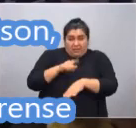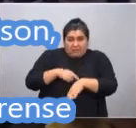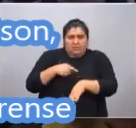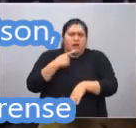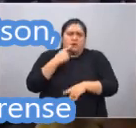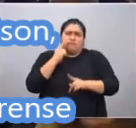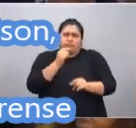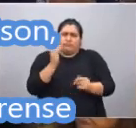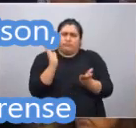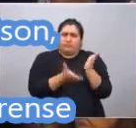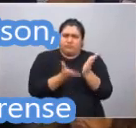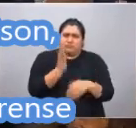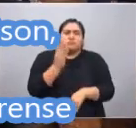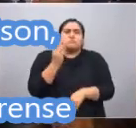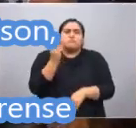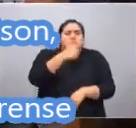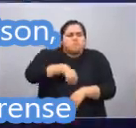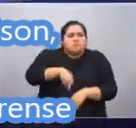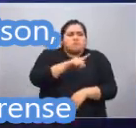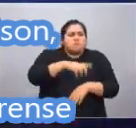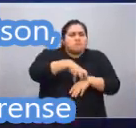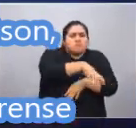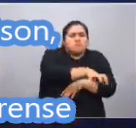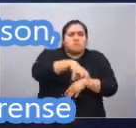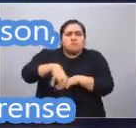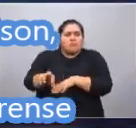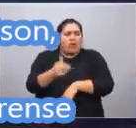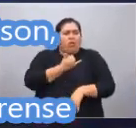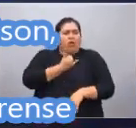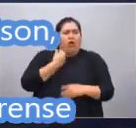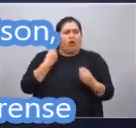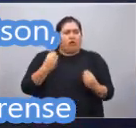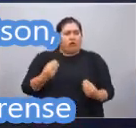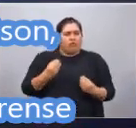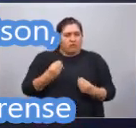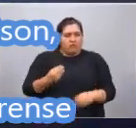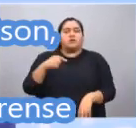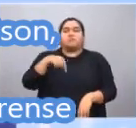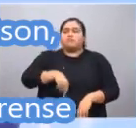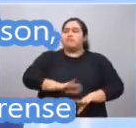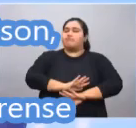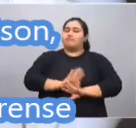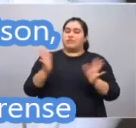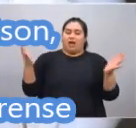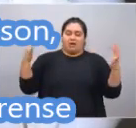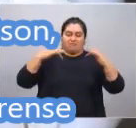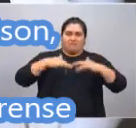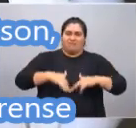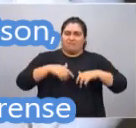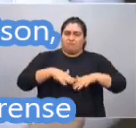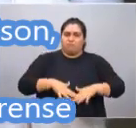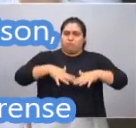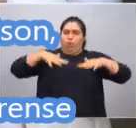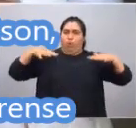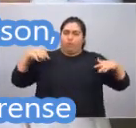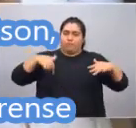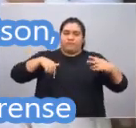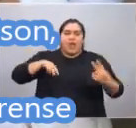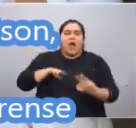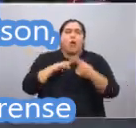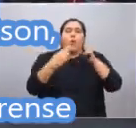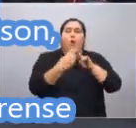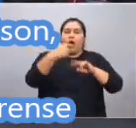¿a dónde van esas multisectoriales? Bueno, acá llegaron a un encuentro que